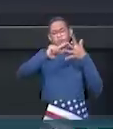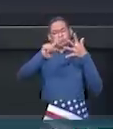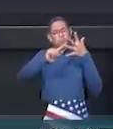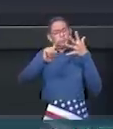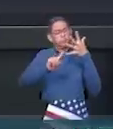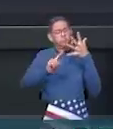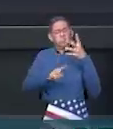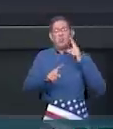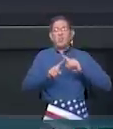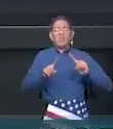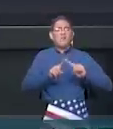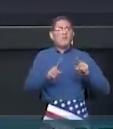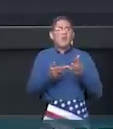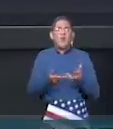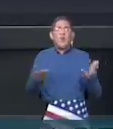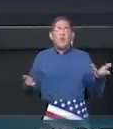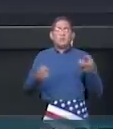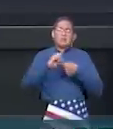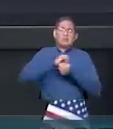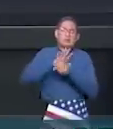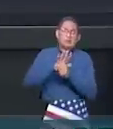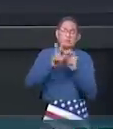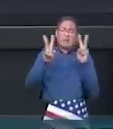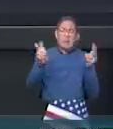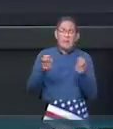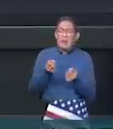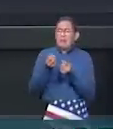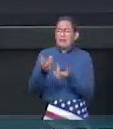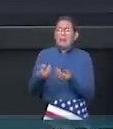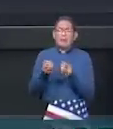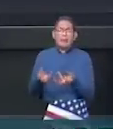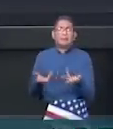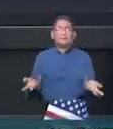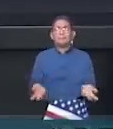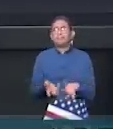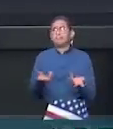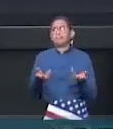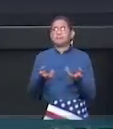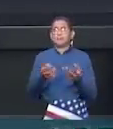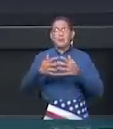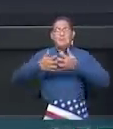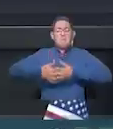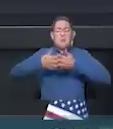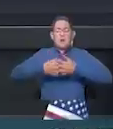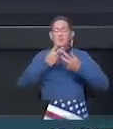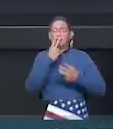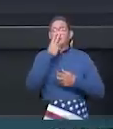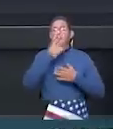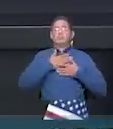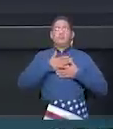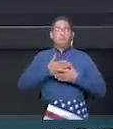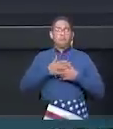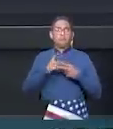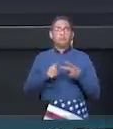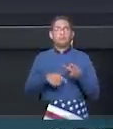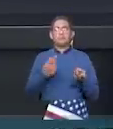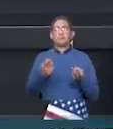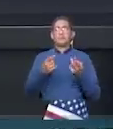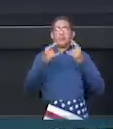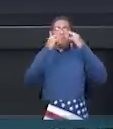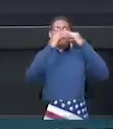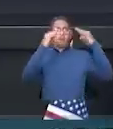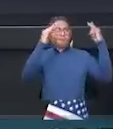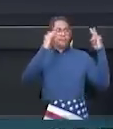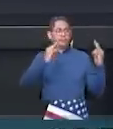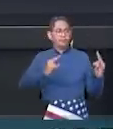contra la pandemia que incluye a 150 ventiladores a 14 hospitales móviles